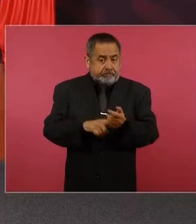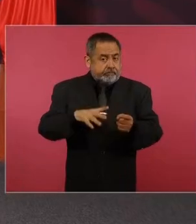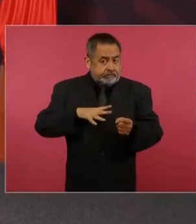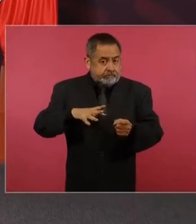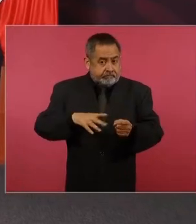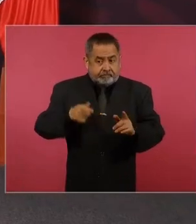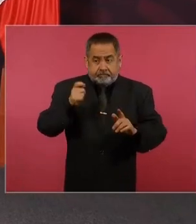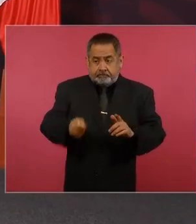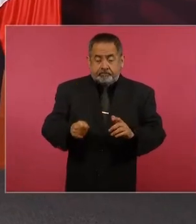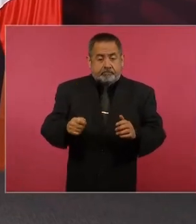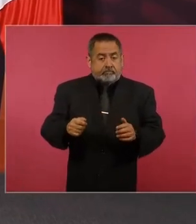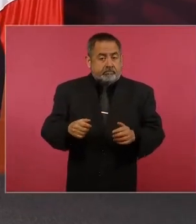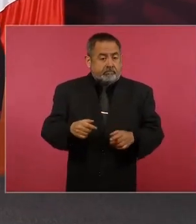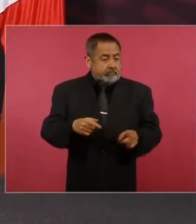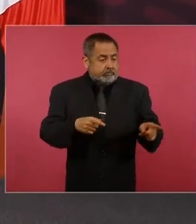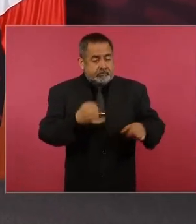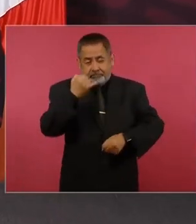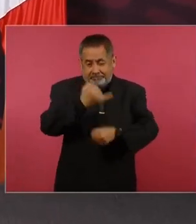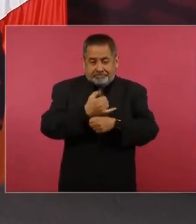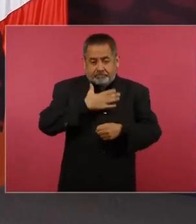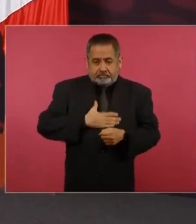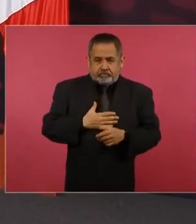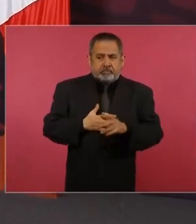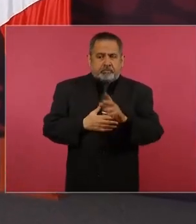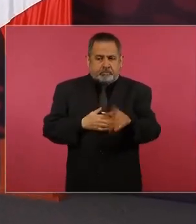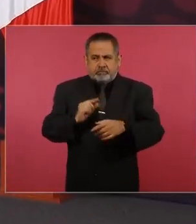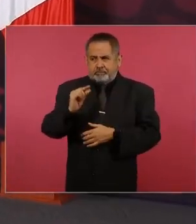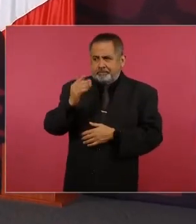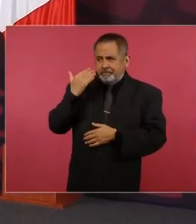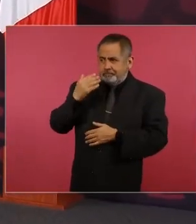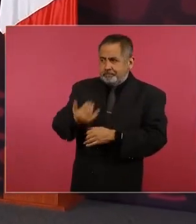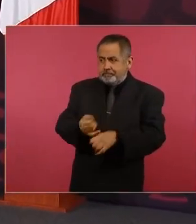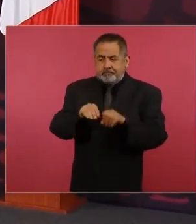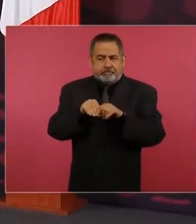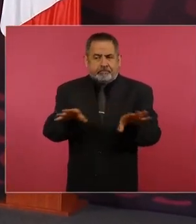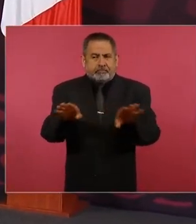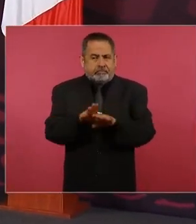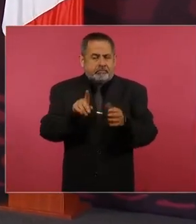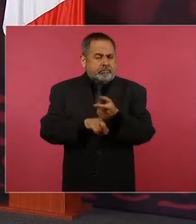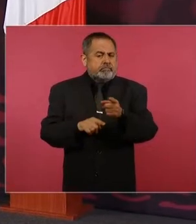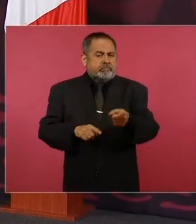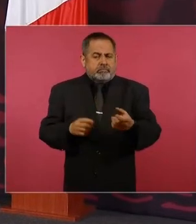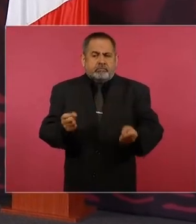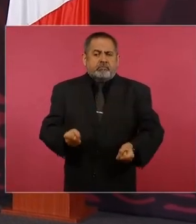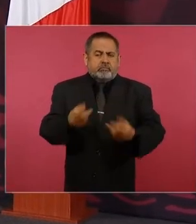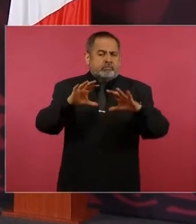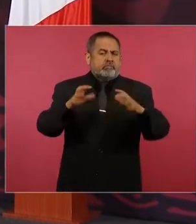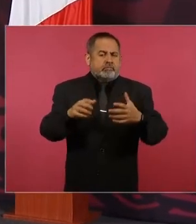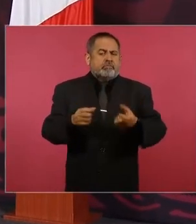y hay injusticias, hace poco se dio a conocer de cuántos